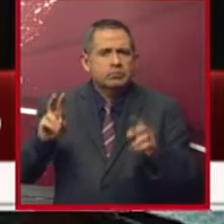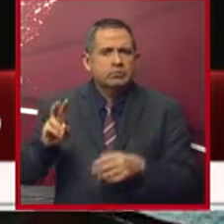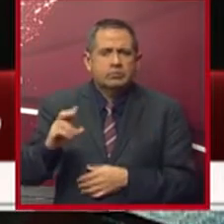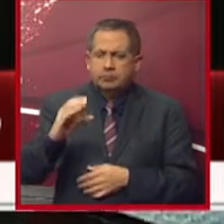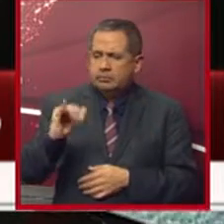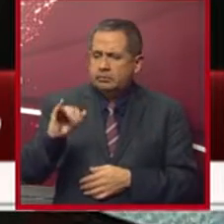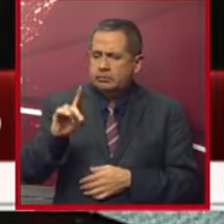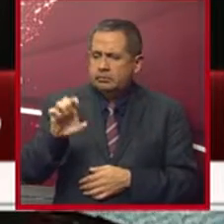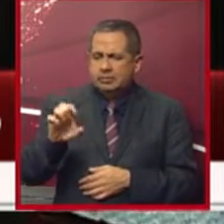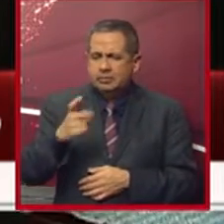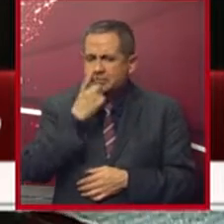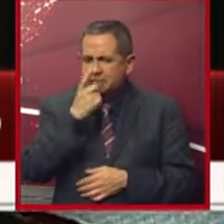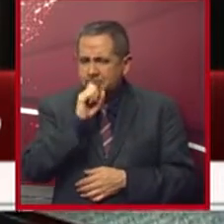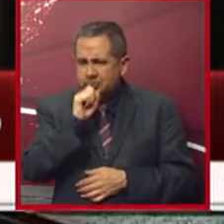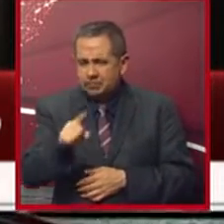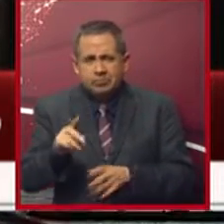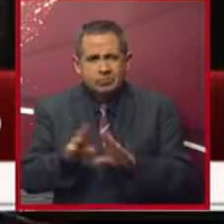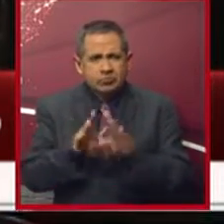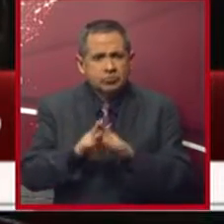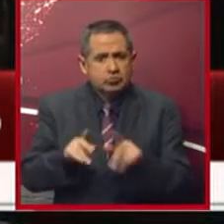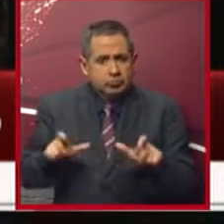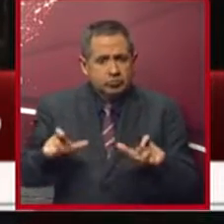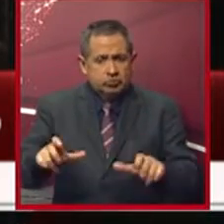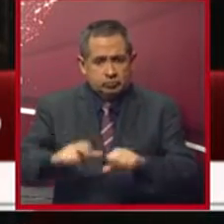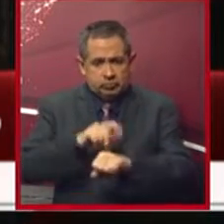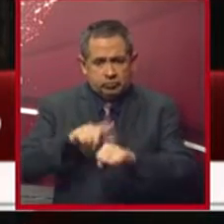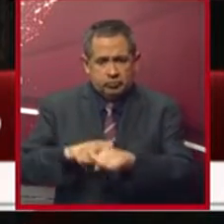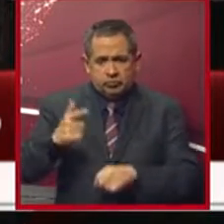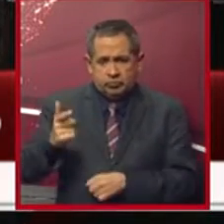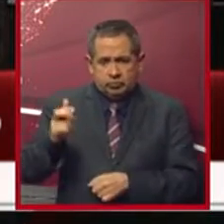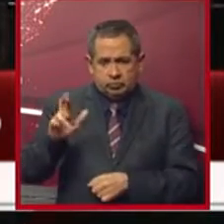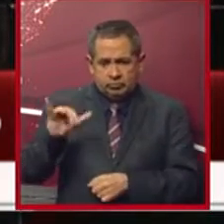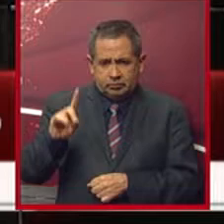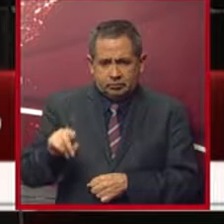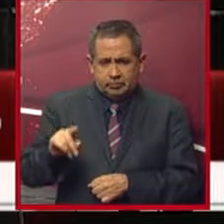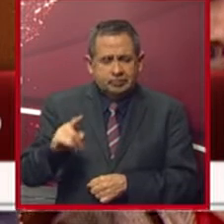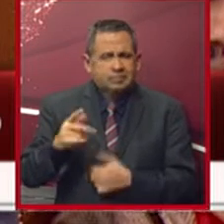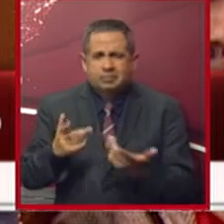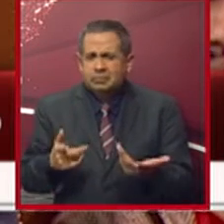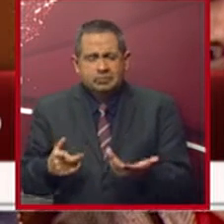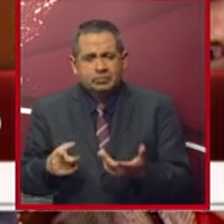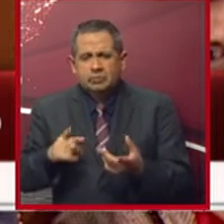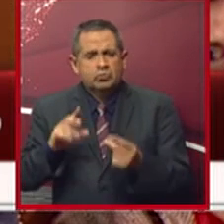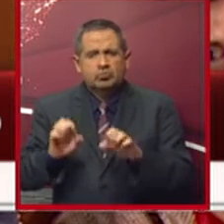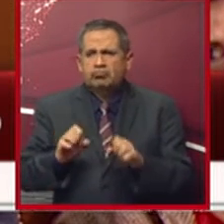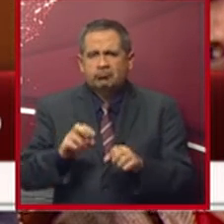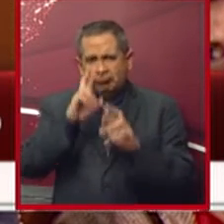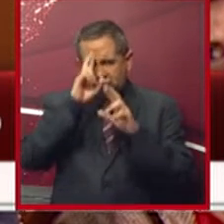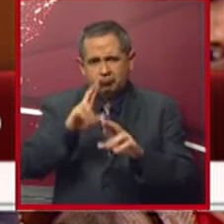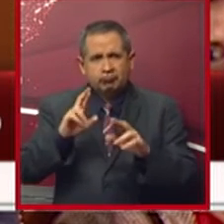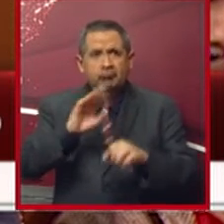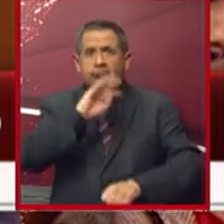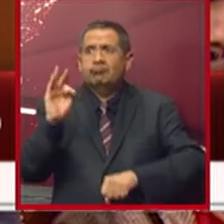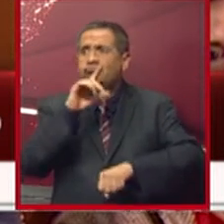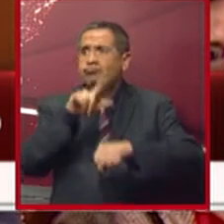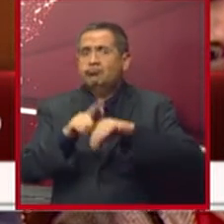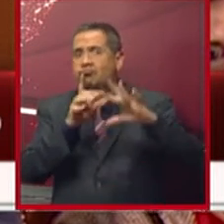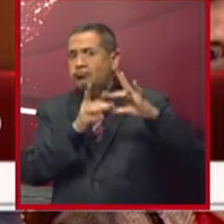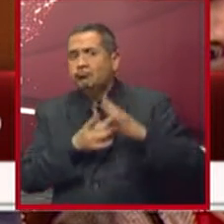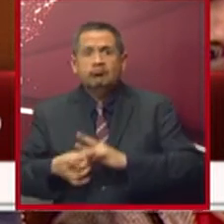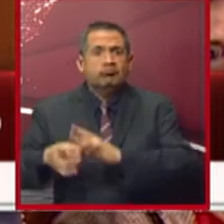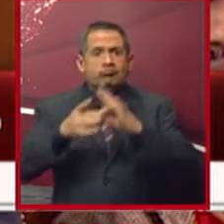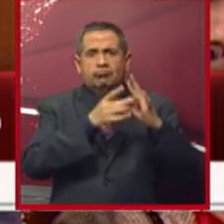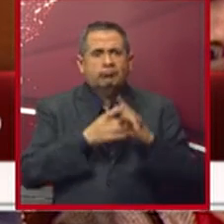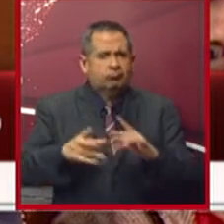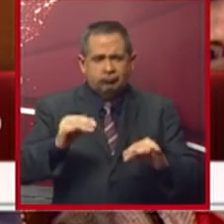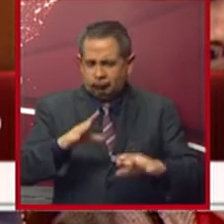Económicas, el CIDE, consideró que la figura de Guardia Nacional contenida en el dictamen socavaría el sistema federal y el carácter civil del